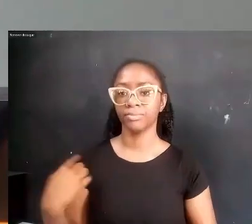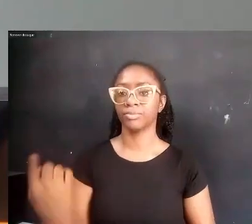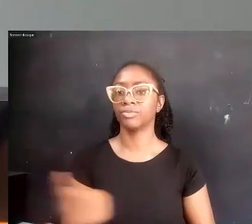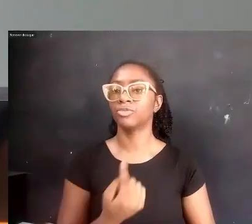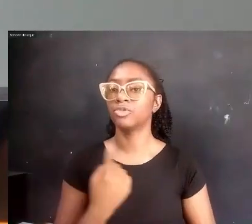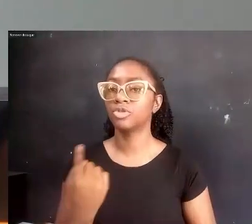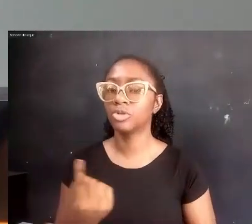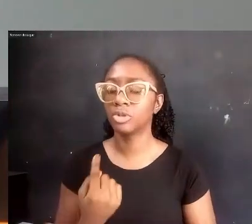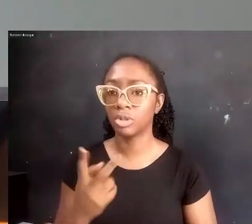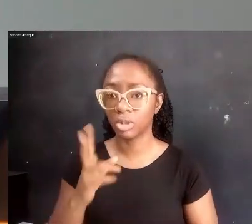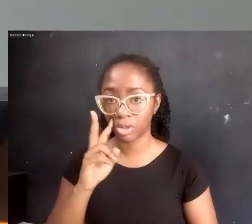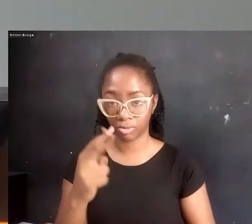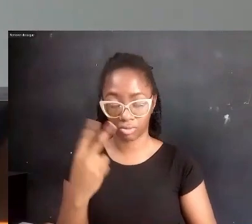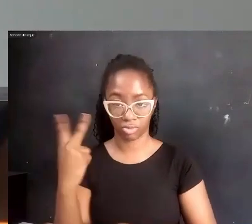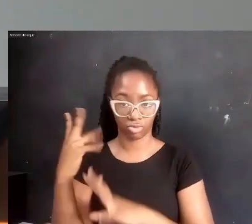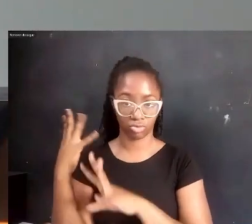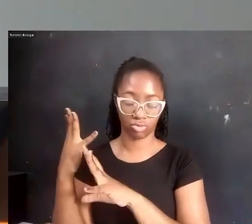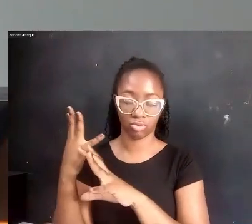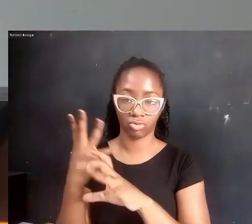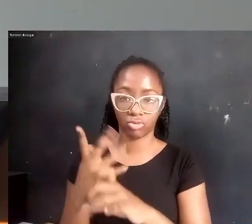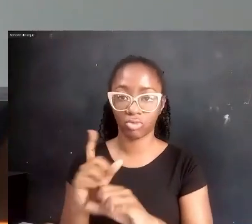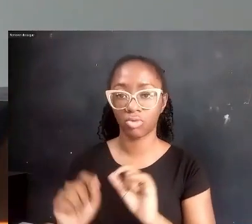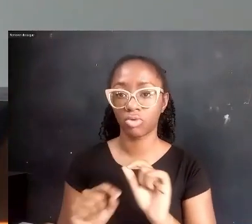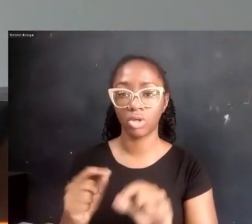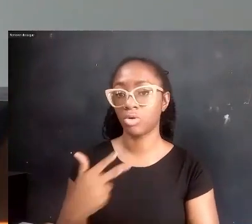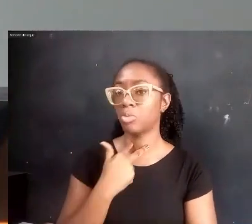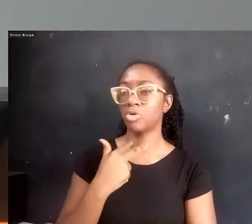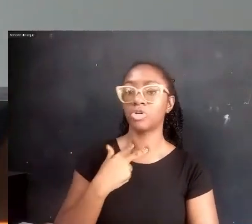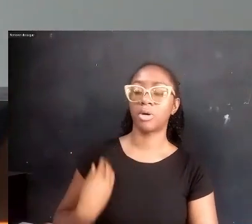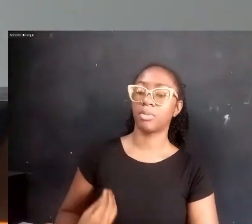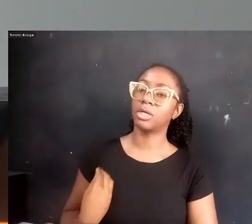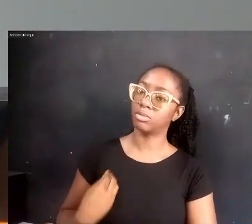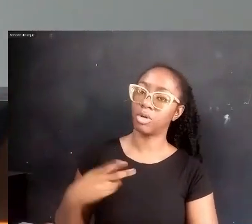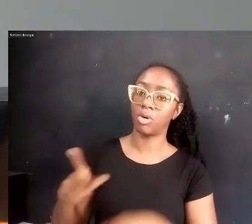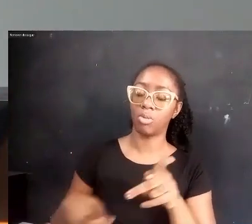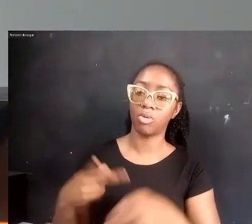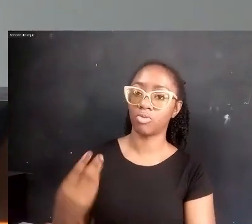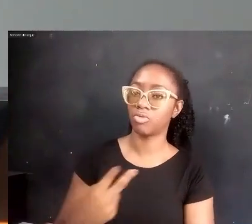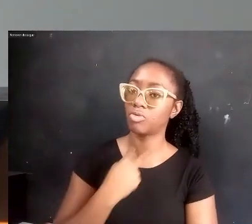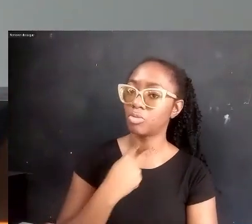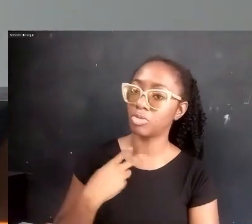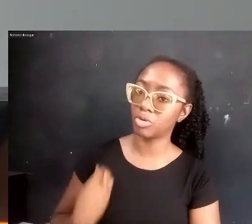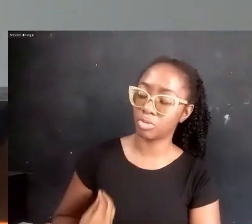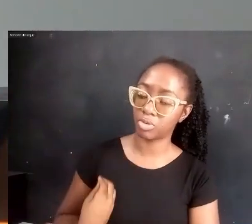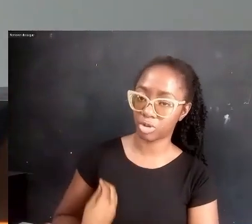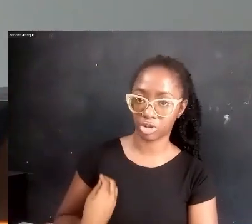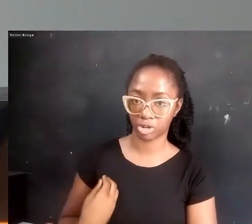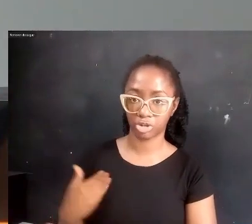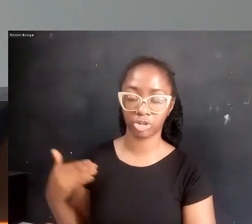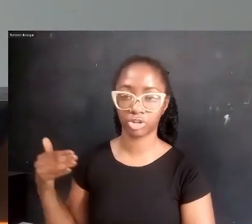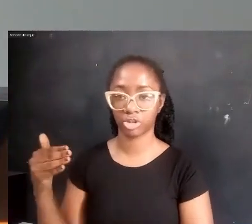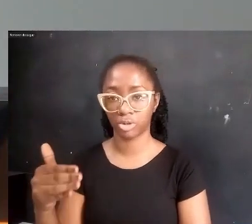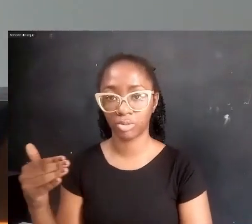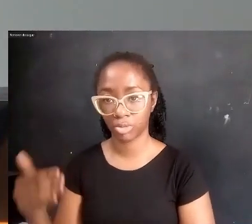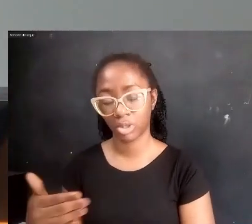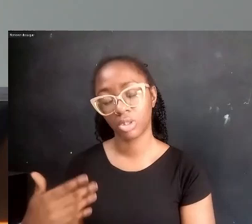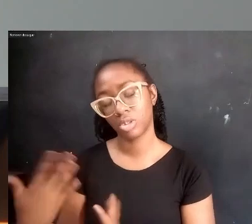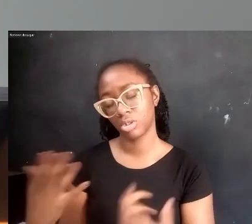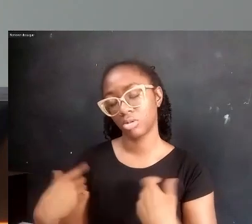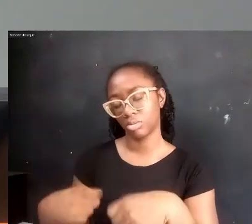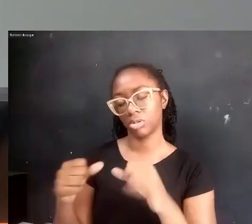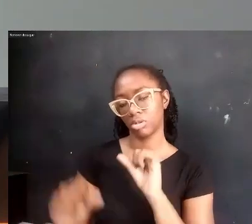ideología no podían participar en las instituciones, sino que luchaban para derrocar esas